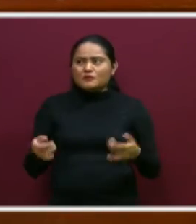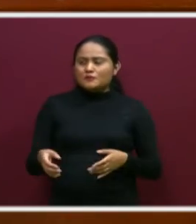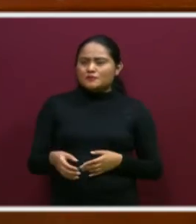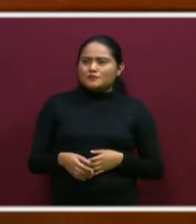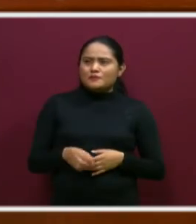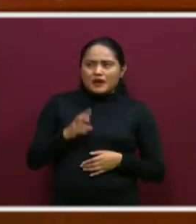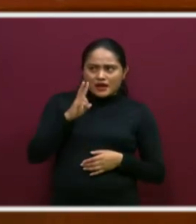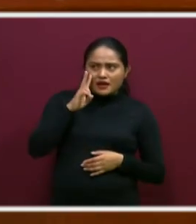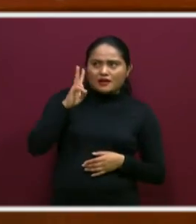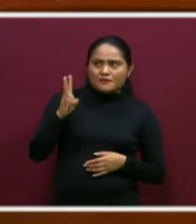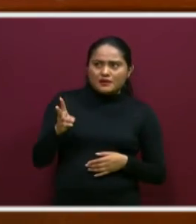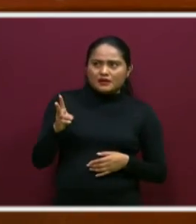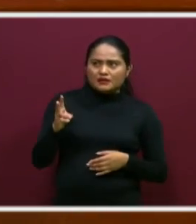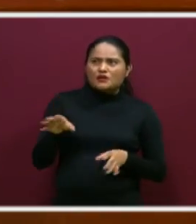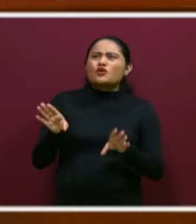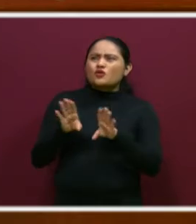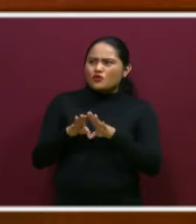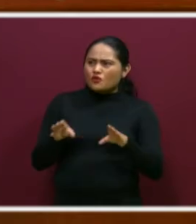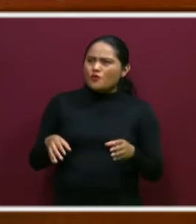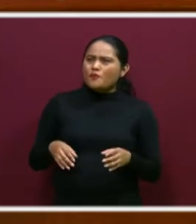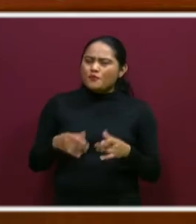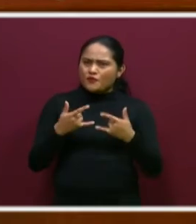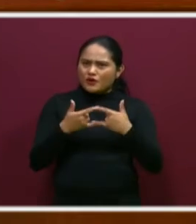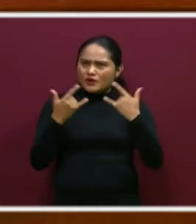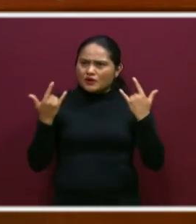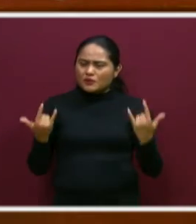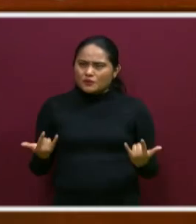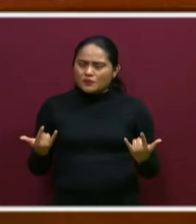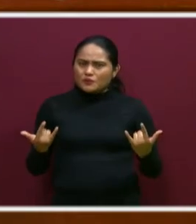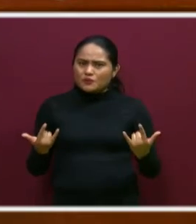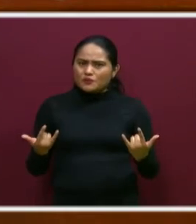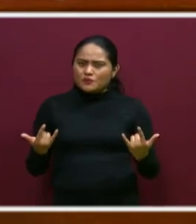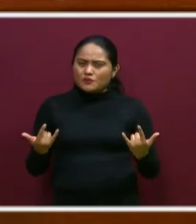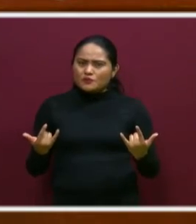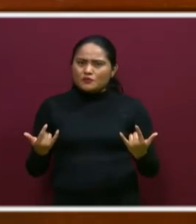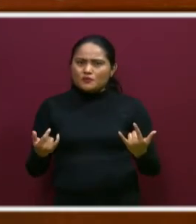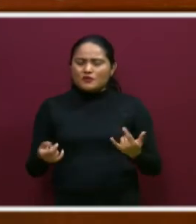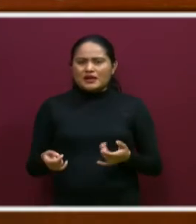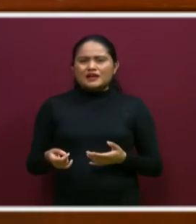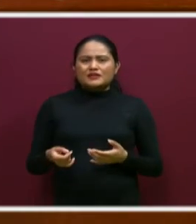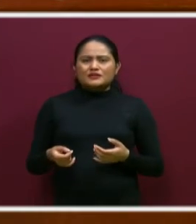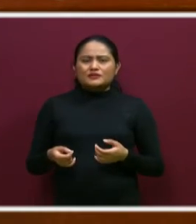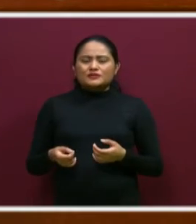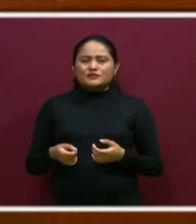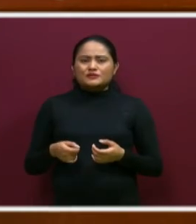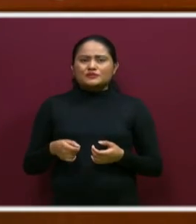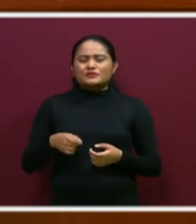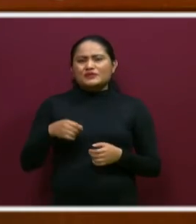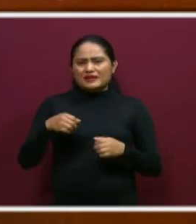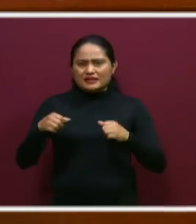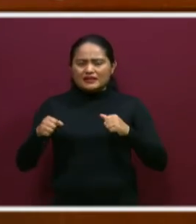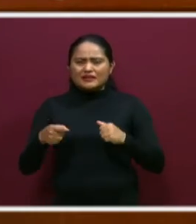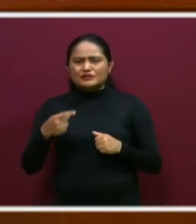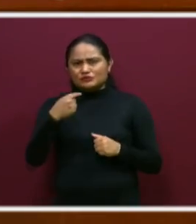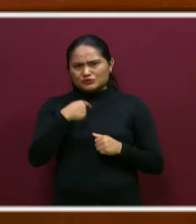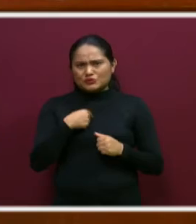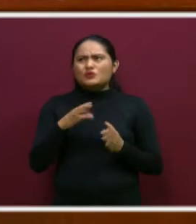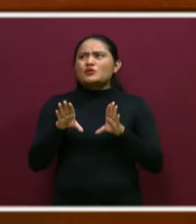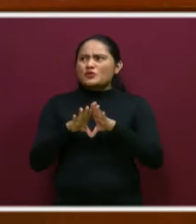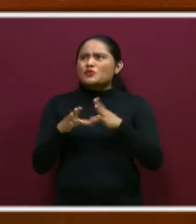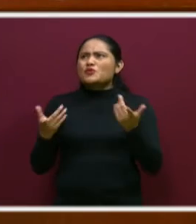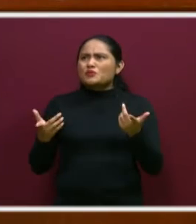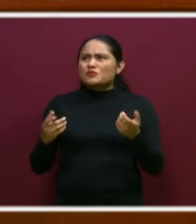lectora del cuento cómo poder identificar las capacidades o habilidades y el diálogo como una herramienta primordial para la solución de